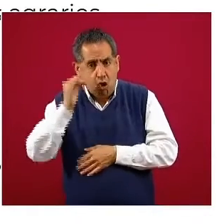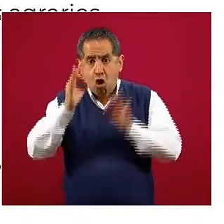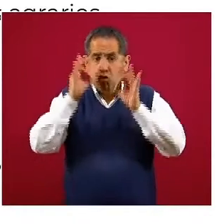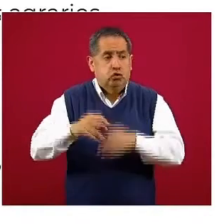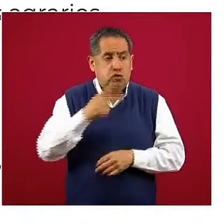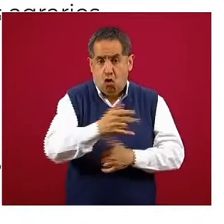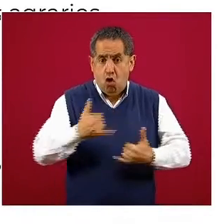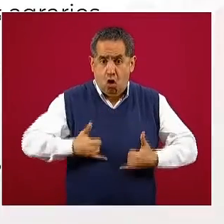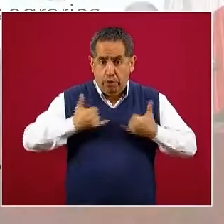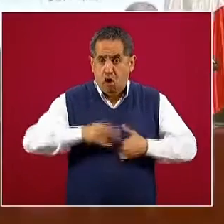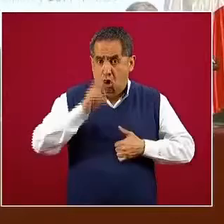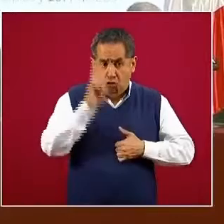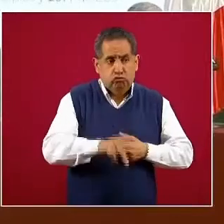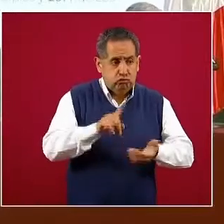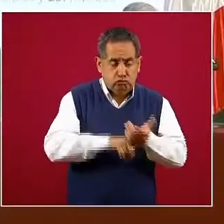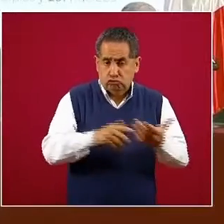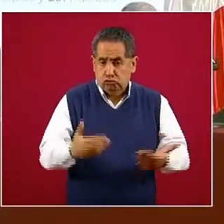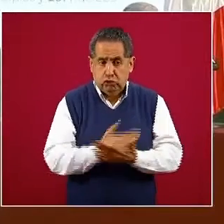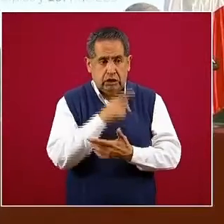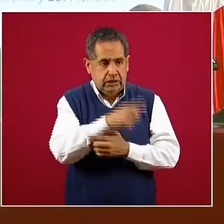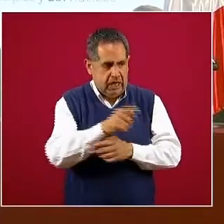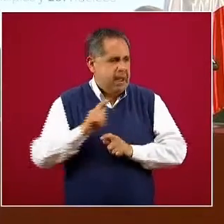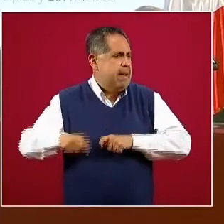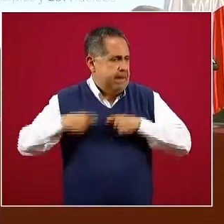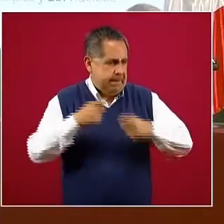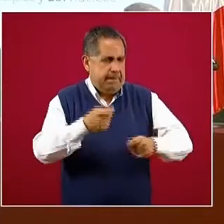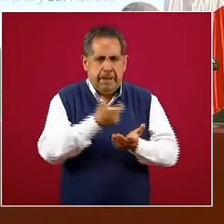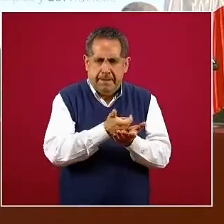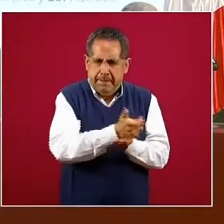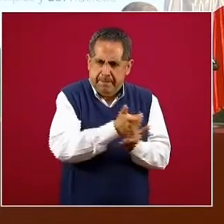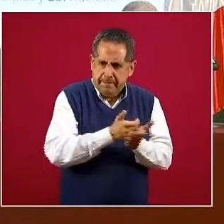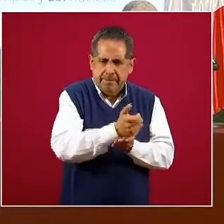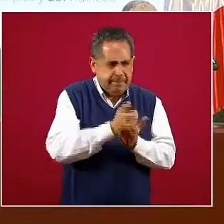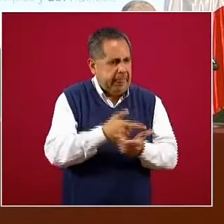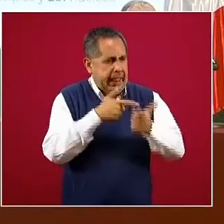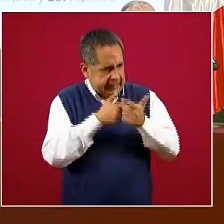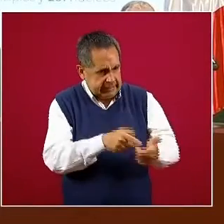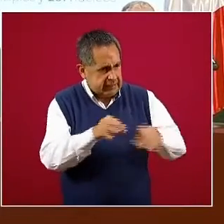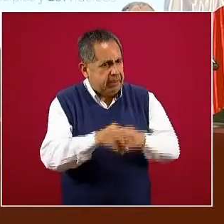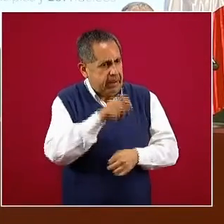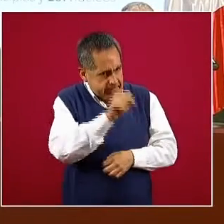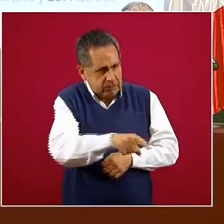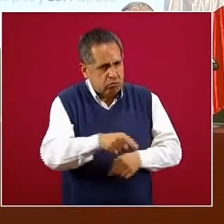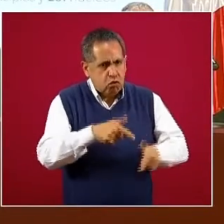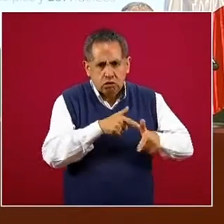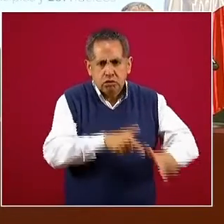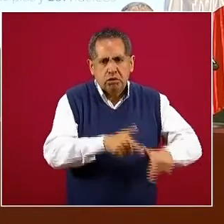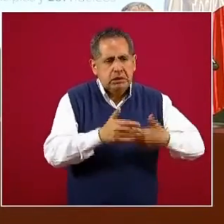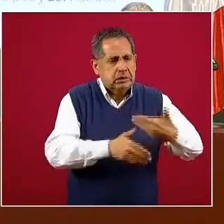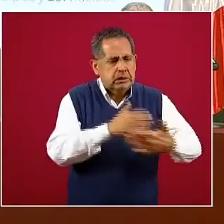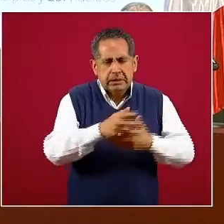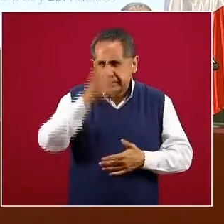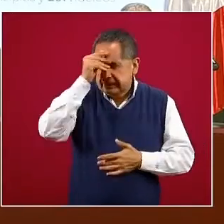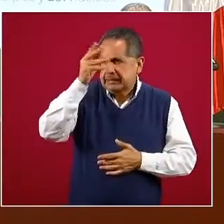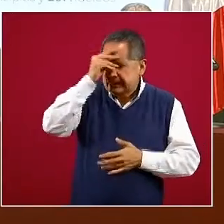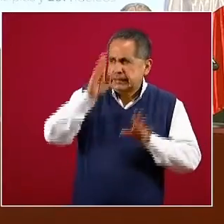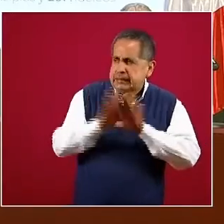futuras. Por estas razones, la Procuraduría Agraria ha asumido el gran compromiso con entusiasmo